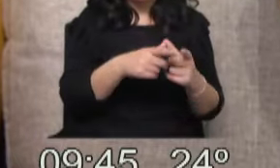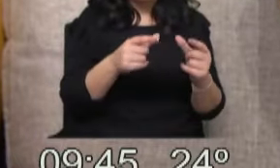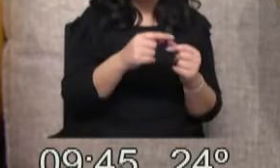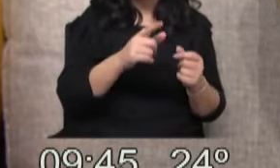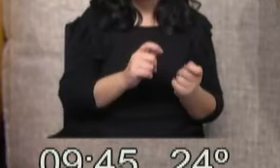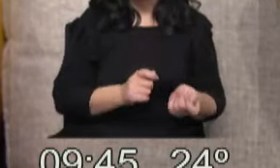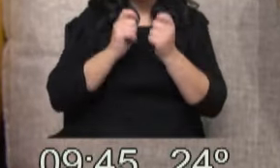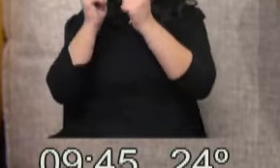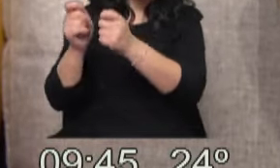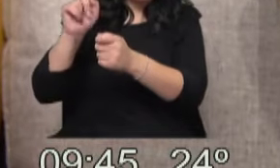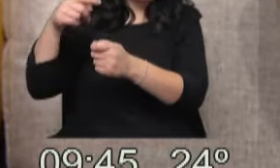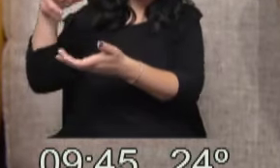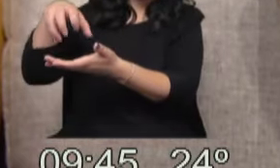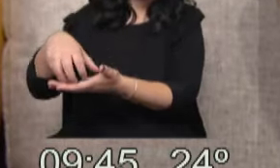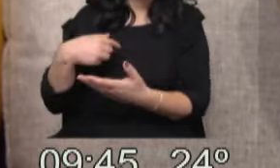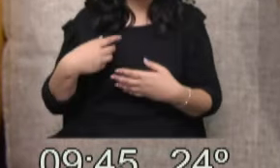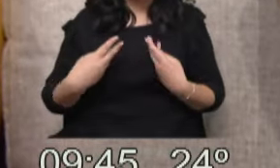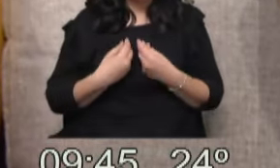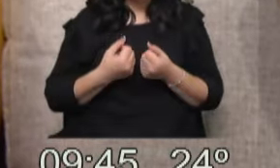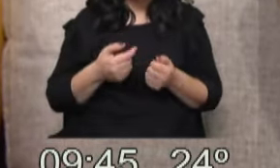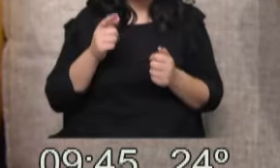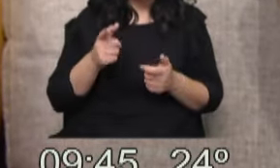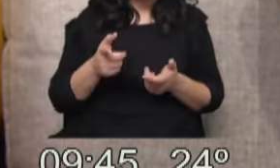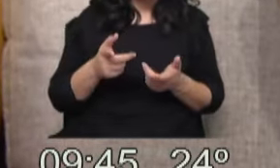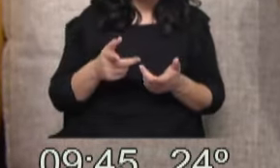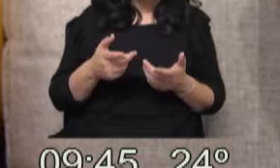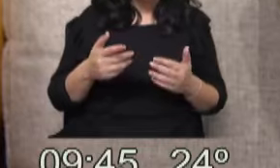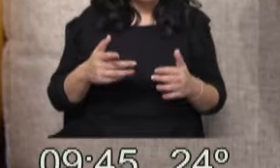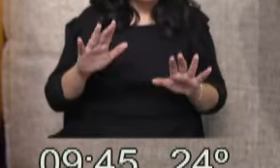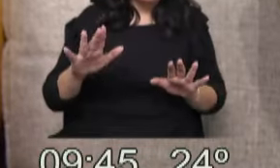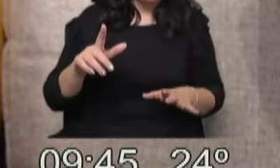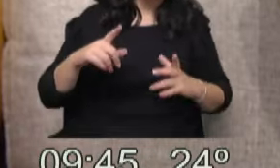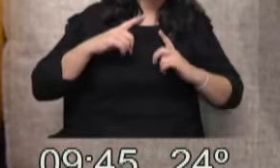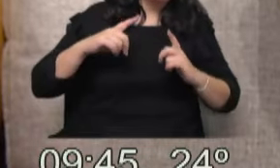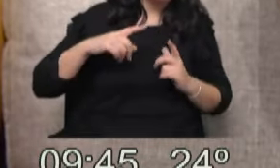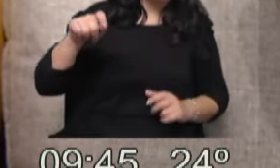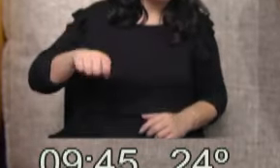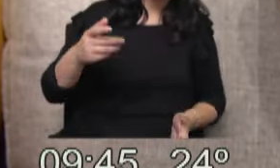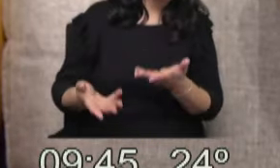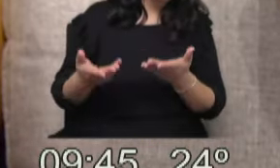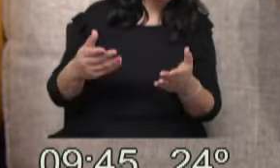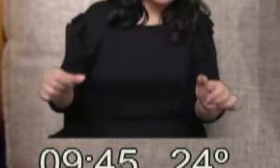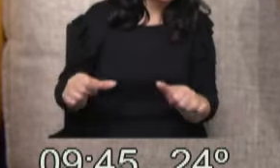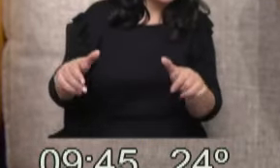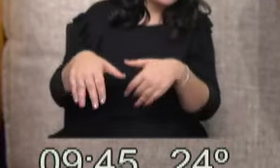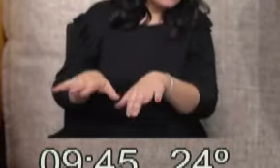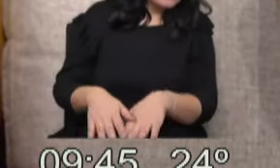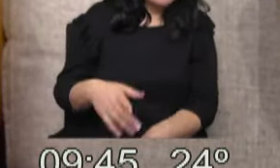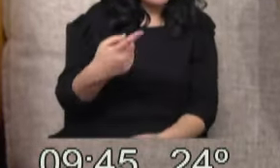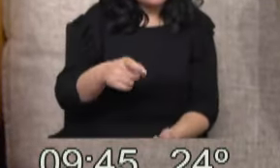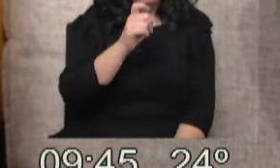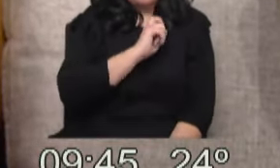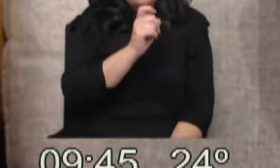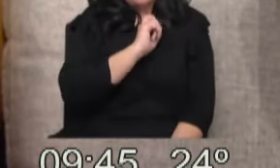debería estar y tengo la sensación de que ese latiguillo de que dejemos que la justicia actúe es una mentira a